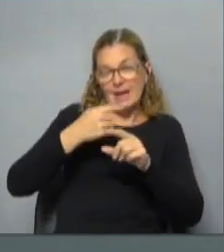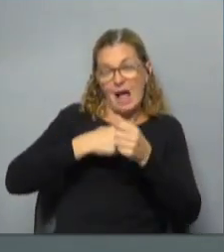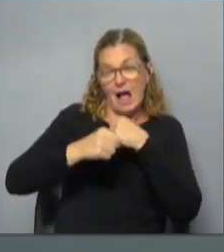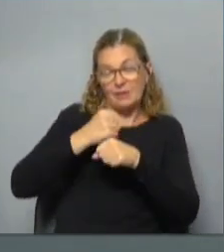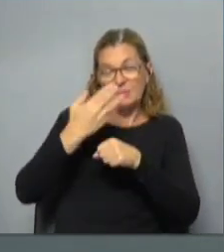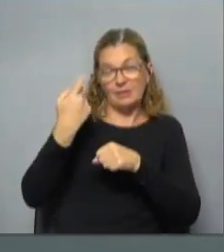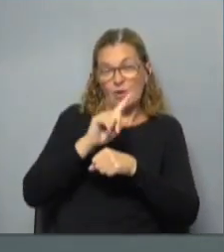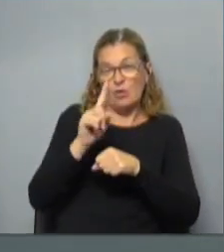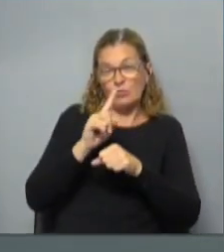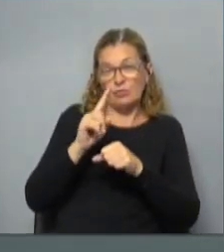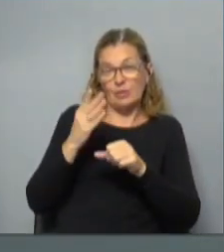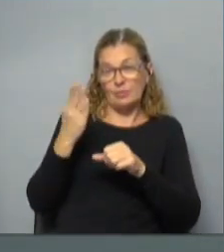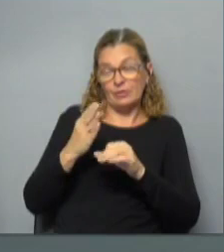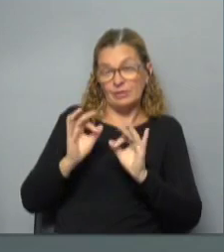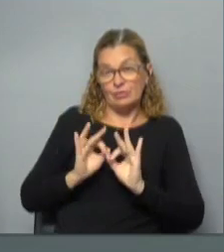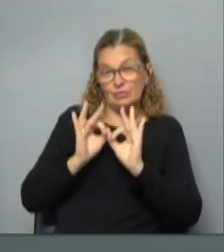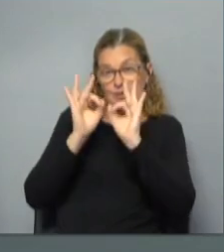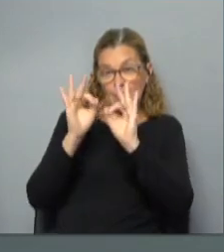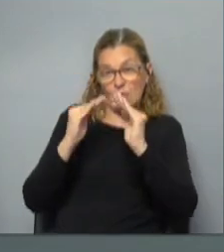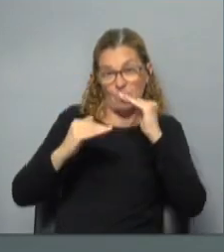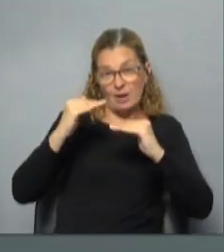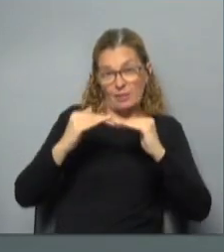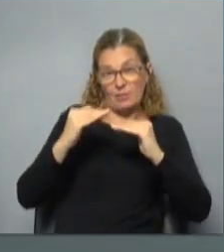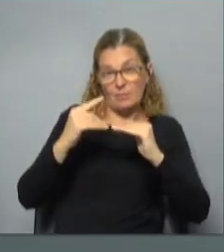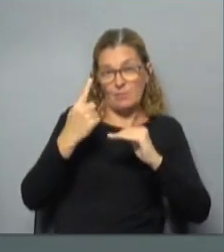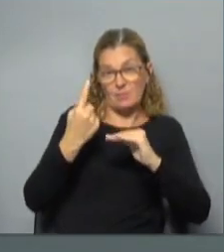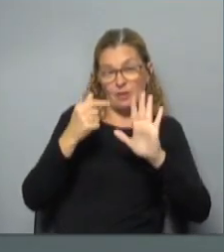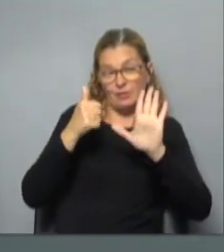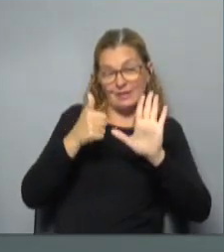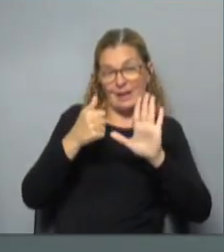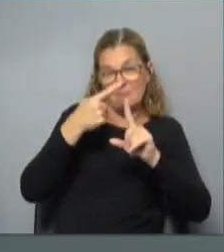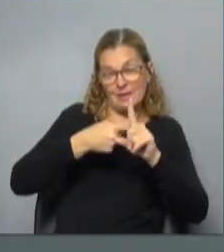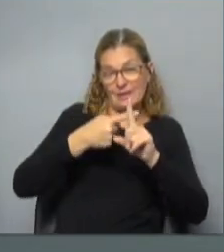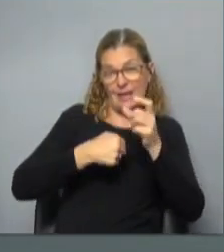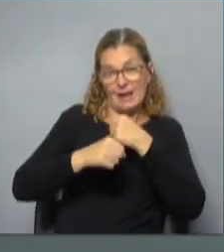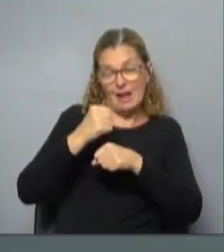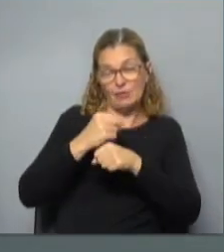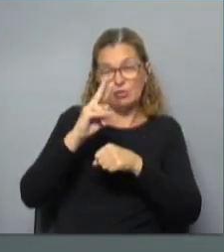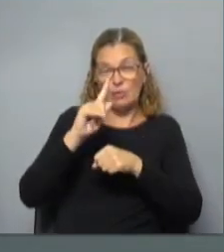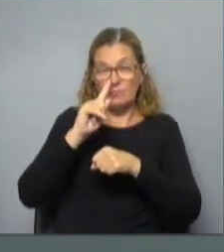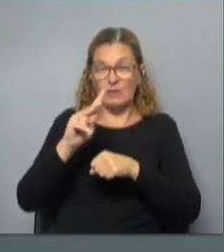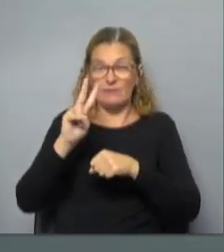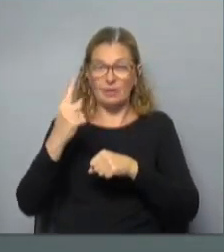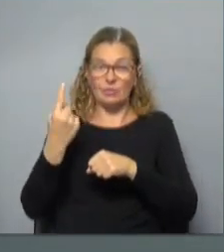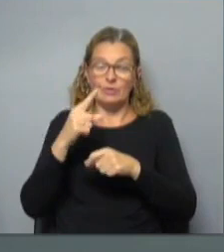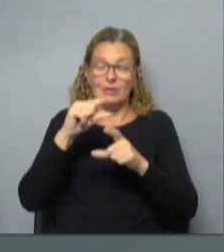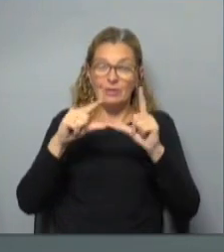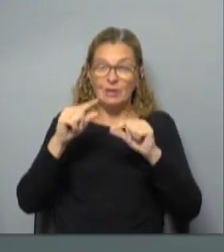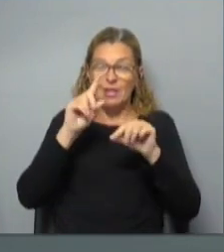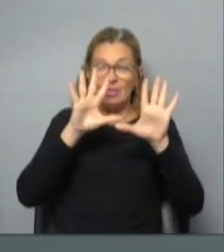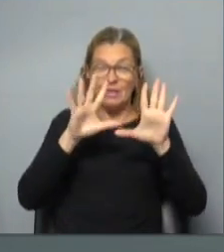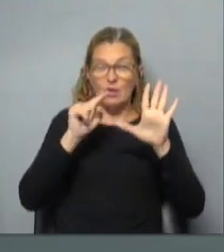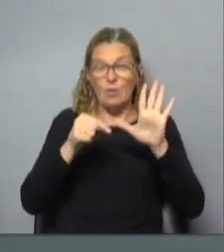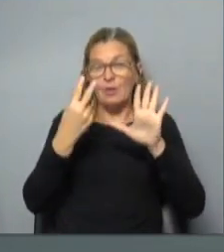11% de la población si se compara con el primer semestre de 2021 es claro en aquel momento el indicador fue de 10,2 por ciento